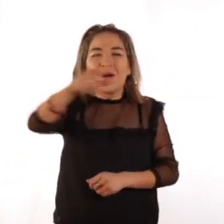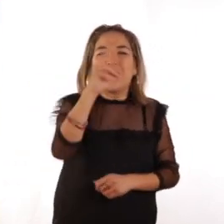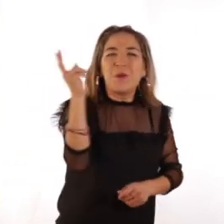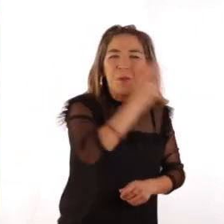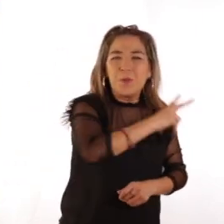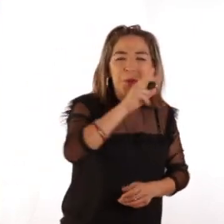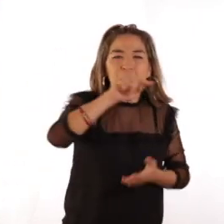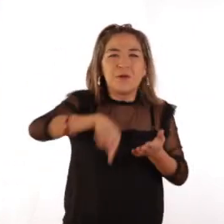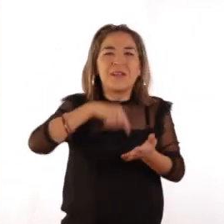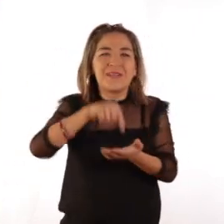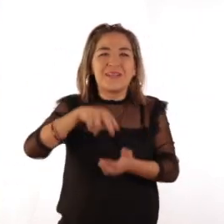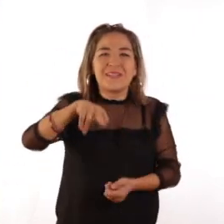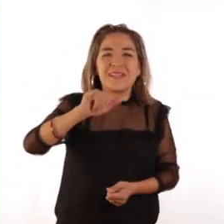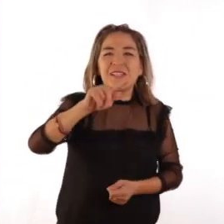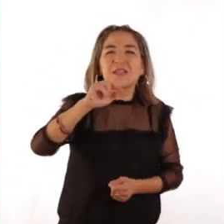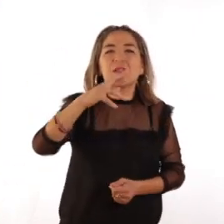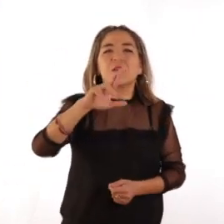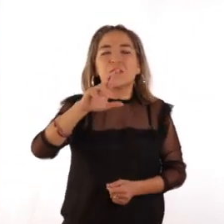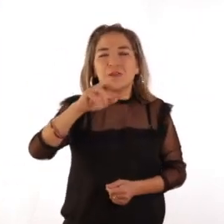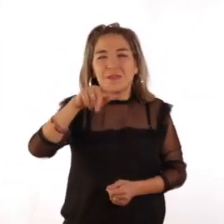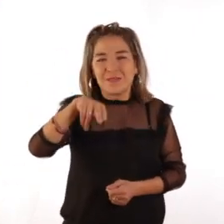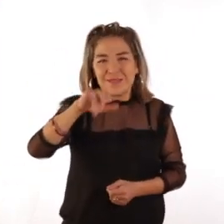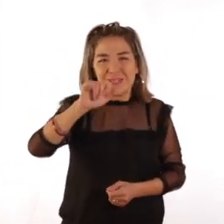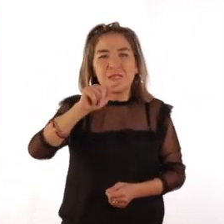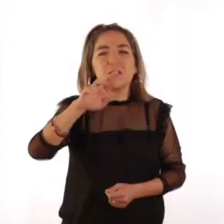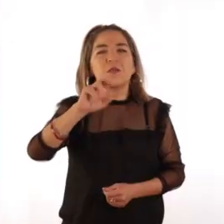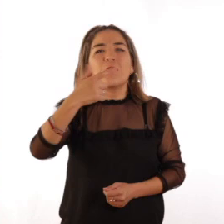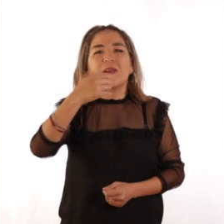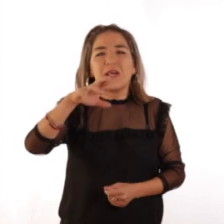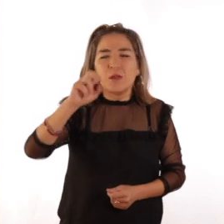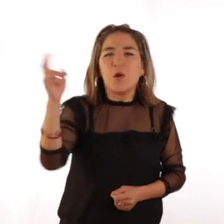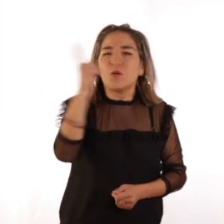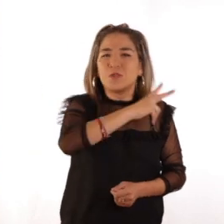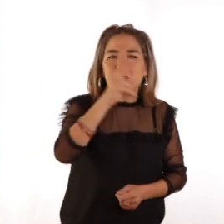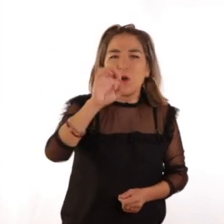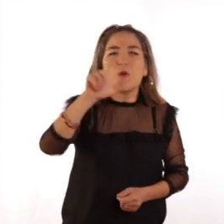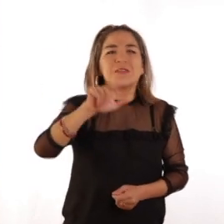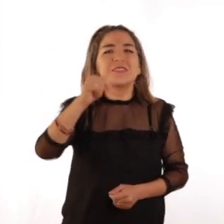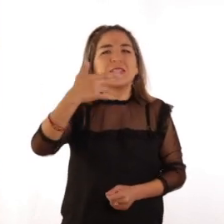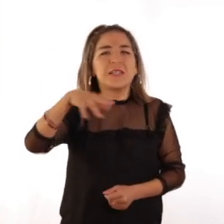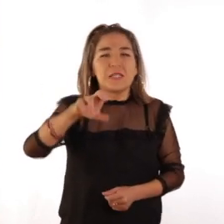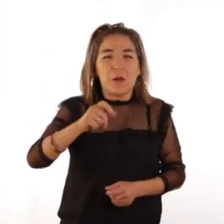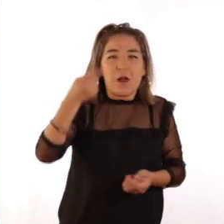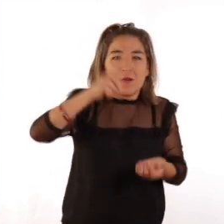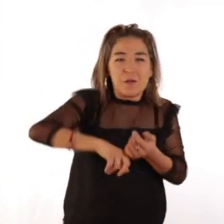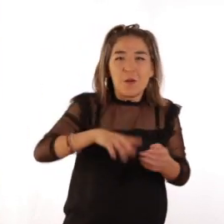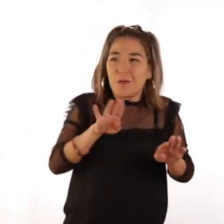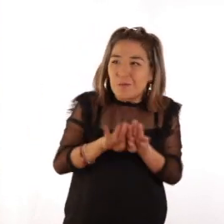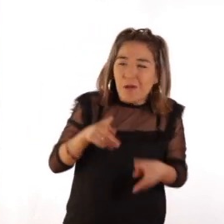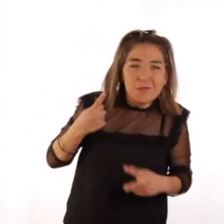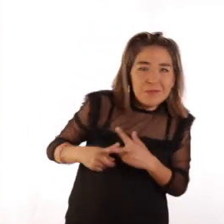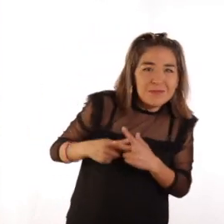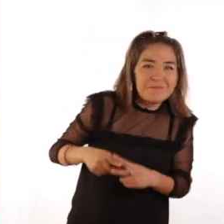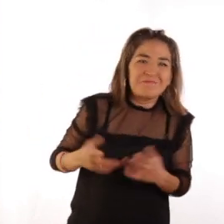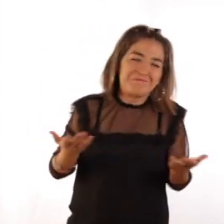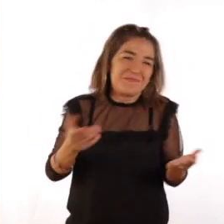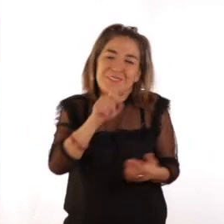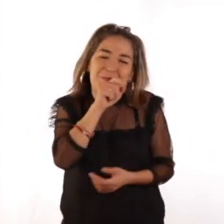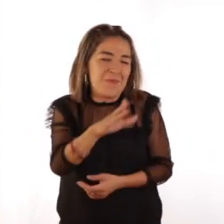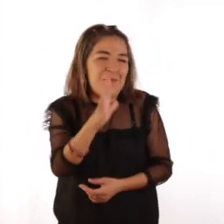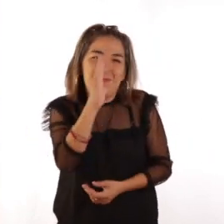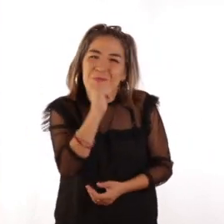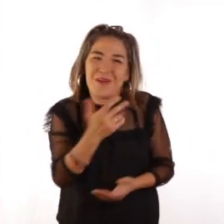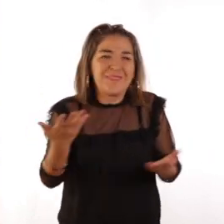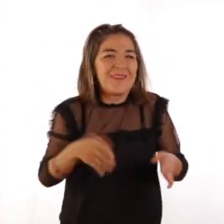superficial, de esa combinación de nitrógeno y oxígeno? Pues tampoco podemos hacer ni